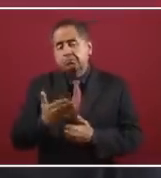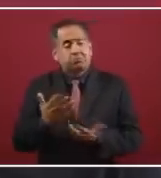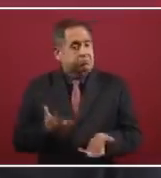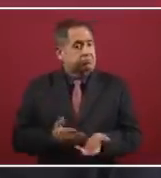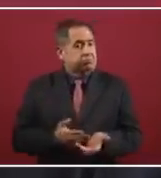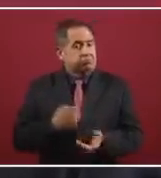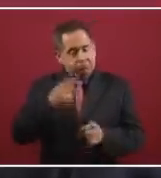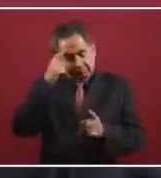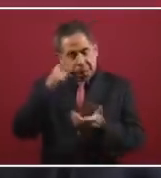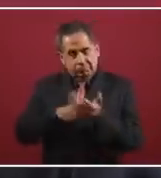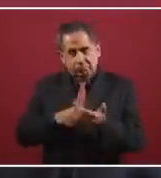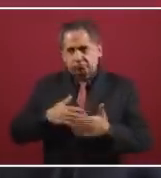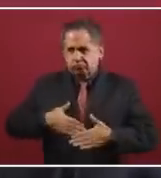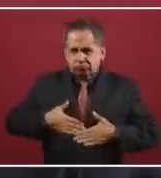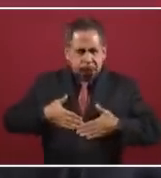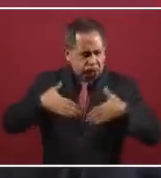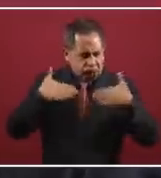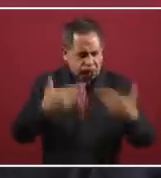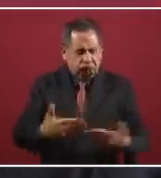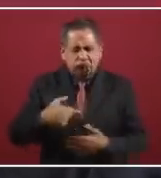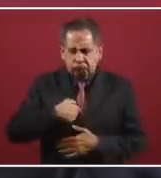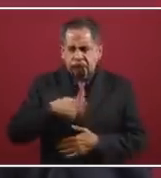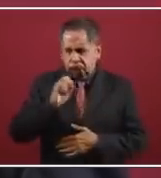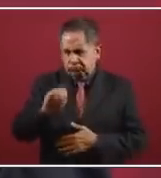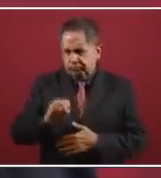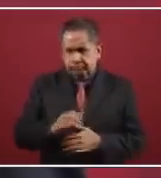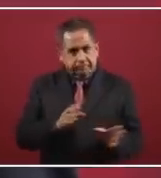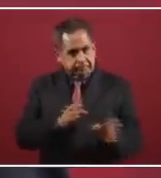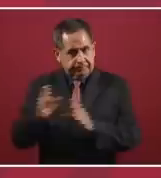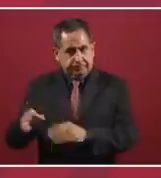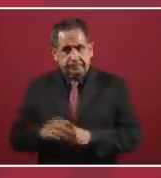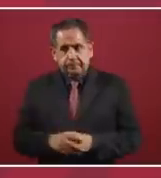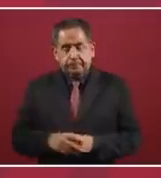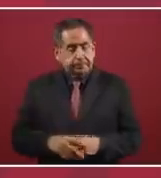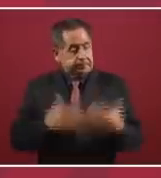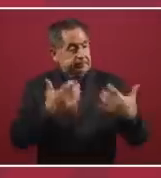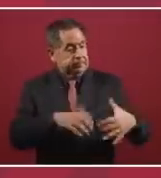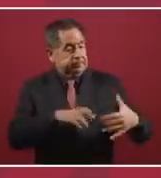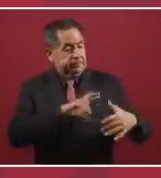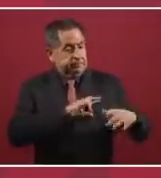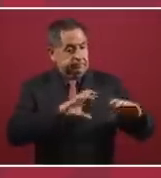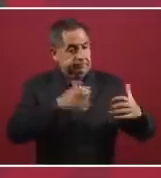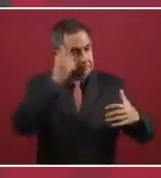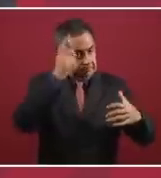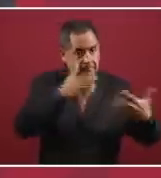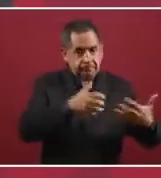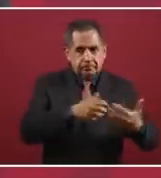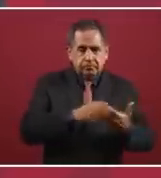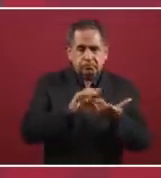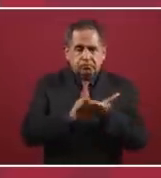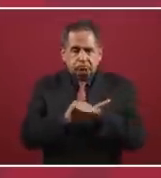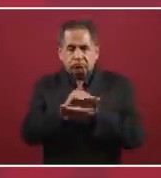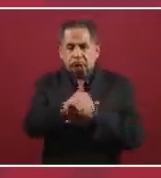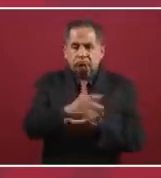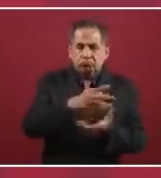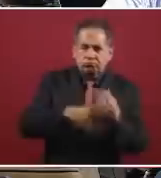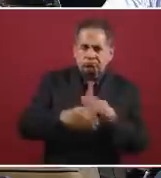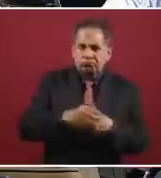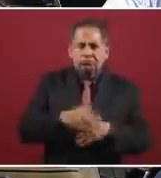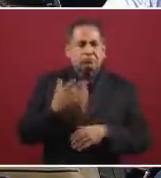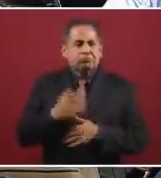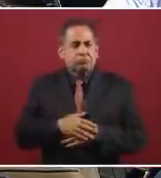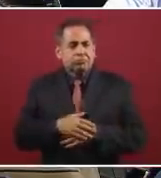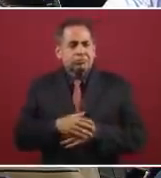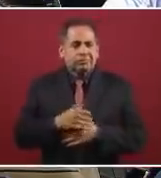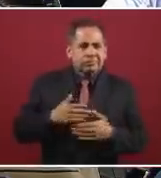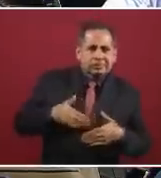en ese sentido yo tengo una gran confianza. Por otro lado, el empresario invierte no porque tenga poca